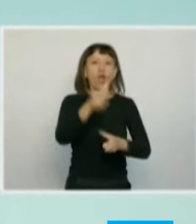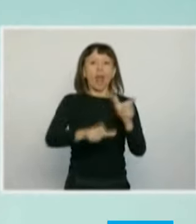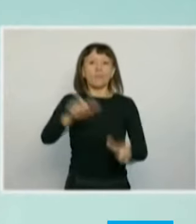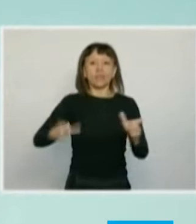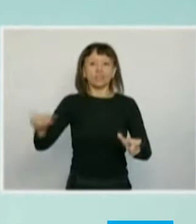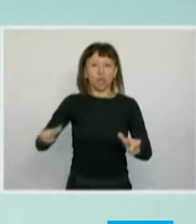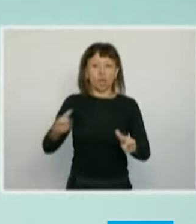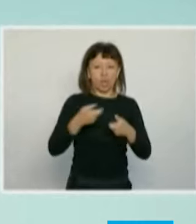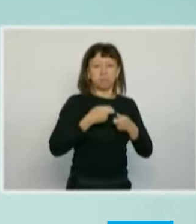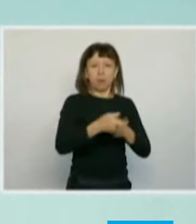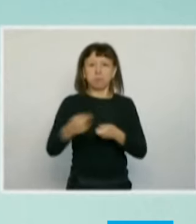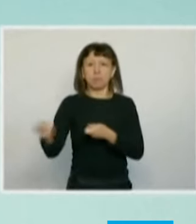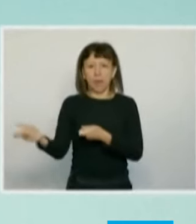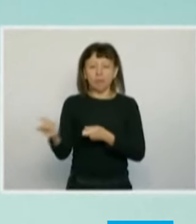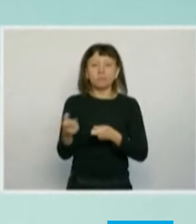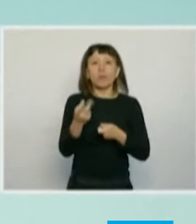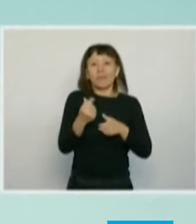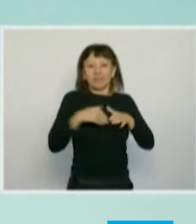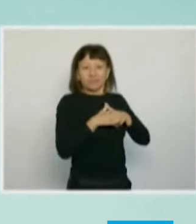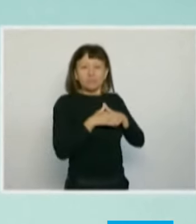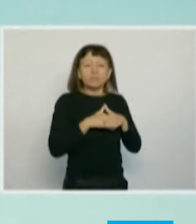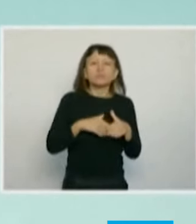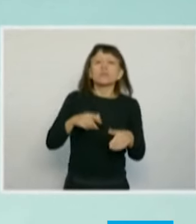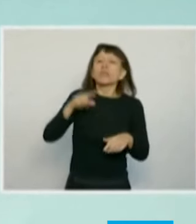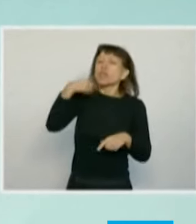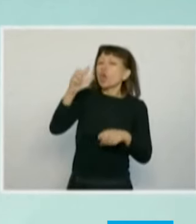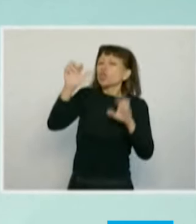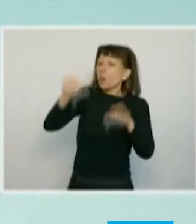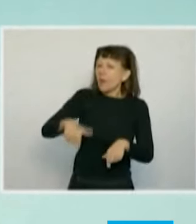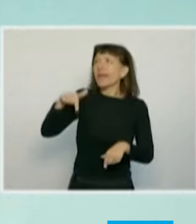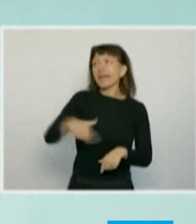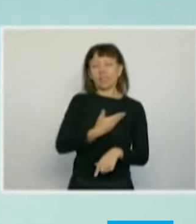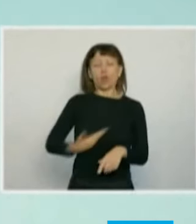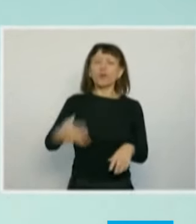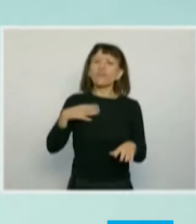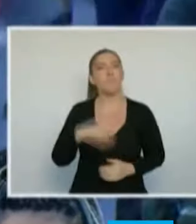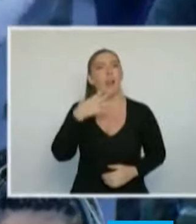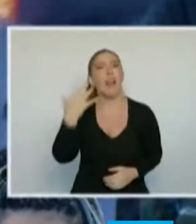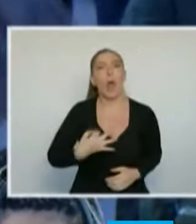de Kirchner fue presidente entre 2007 y 2015 y es una figura